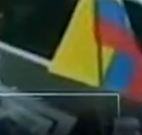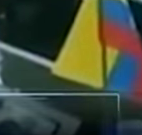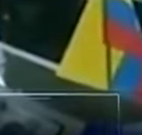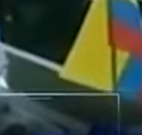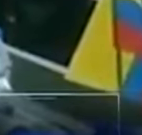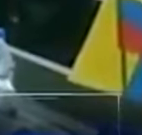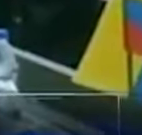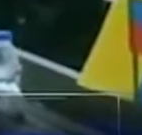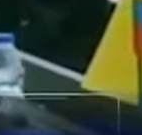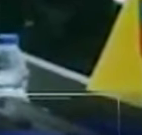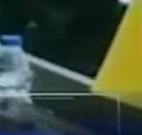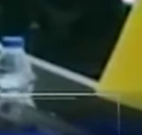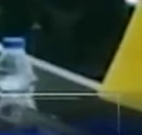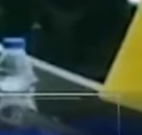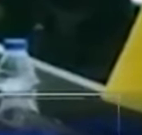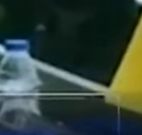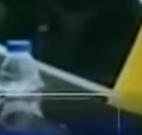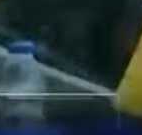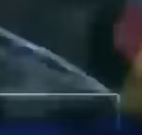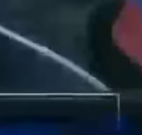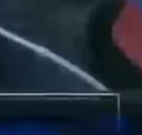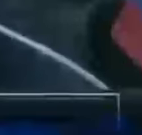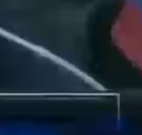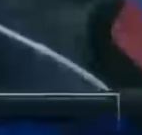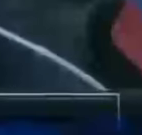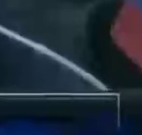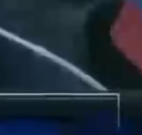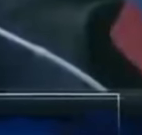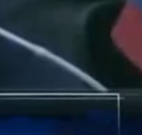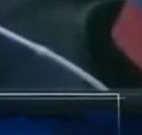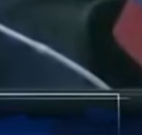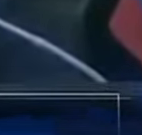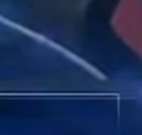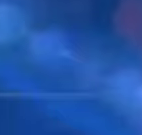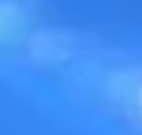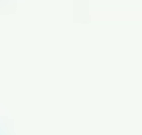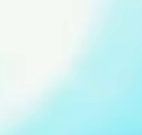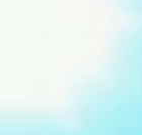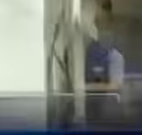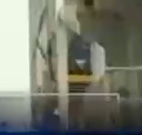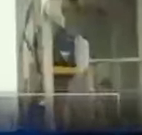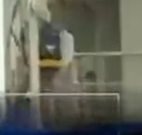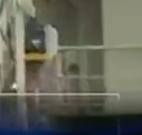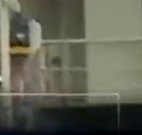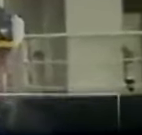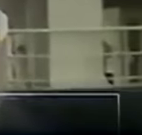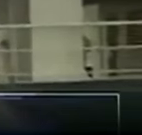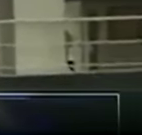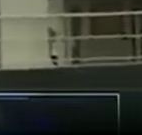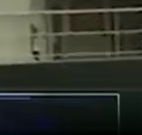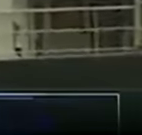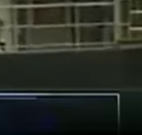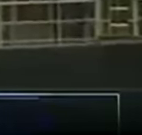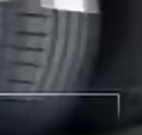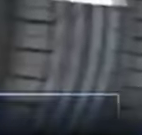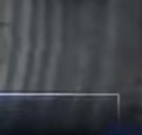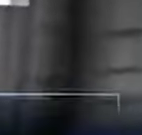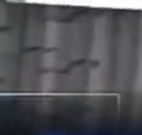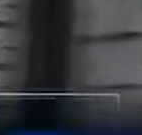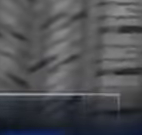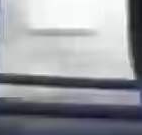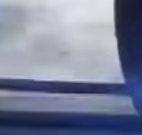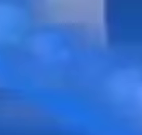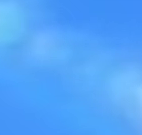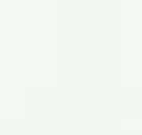Canciller Long ratifica el compromiso de Ecuador con los países no alineados. El gobierno reducirá los aranceles de